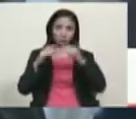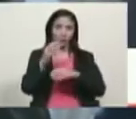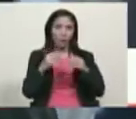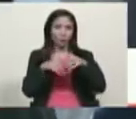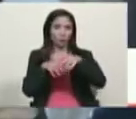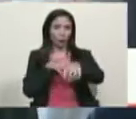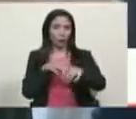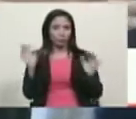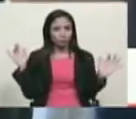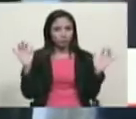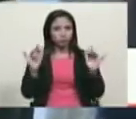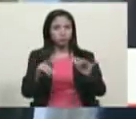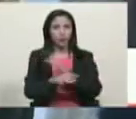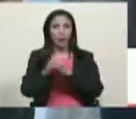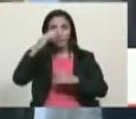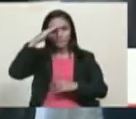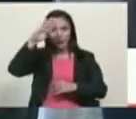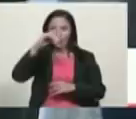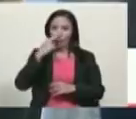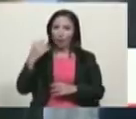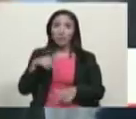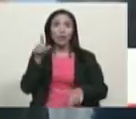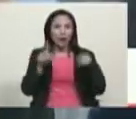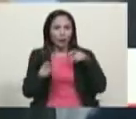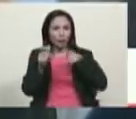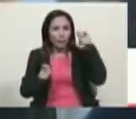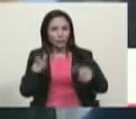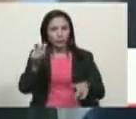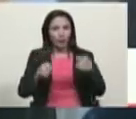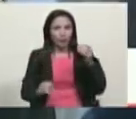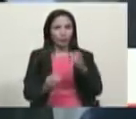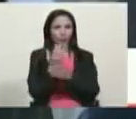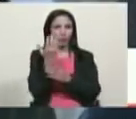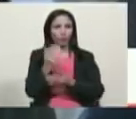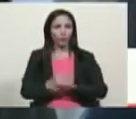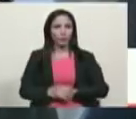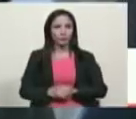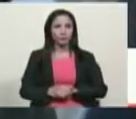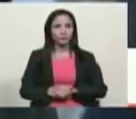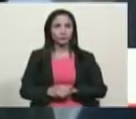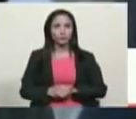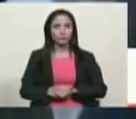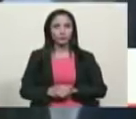movimiento que se creó en México. Aquí hay algunos de los compañeros que fueron sus fundadores: